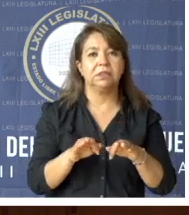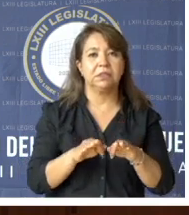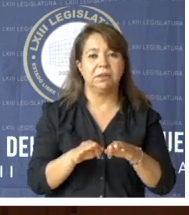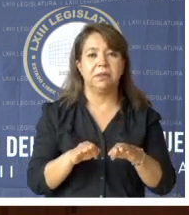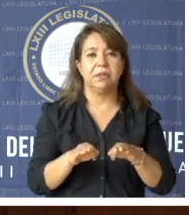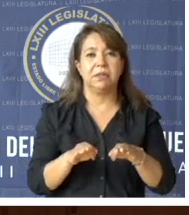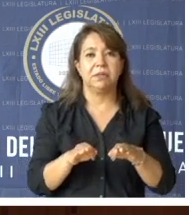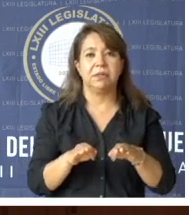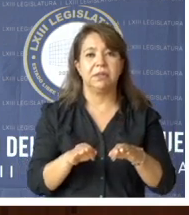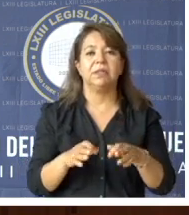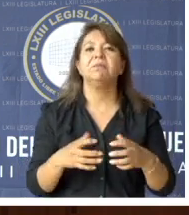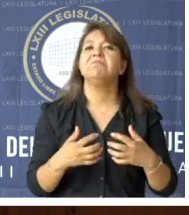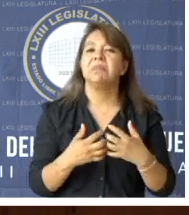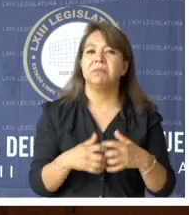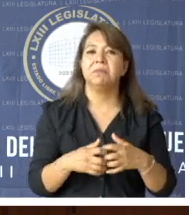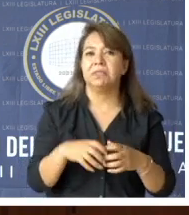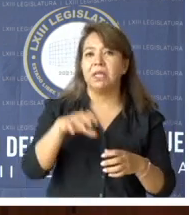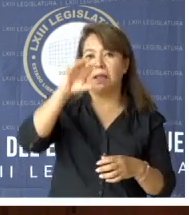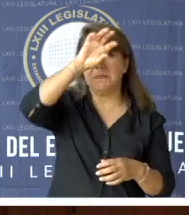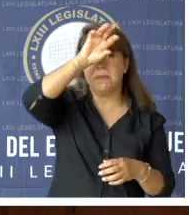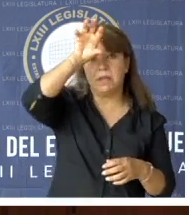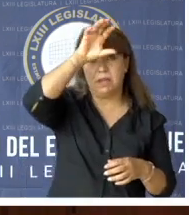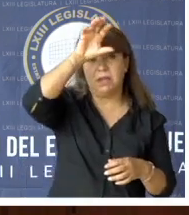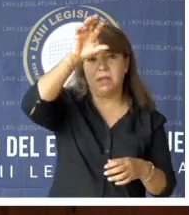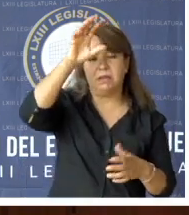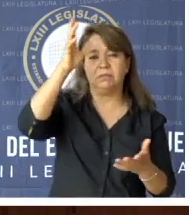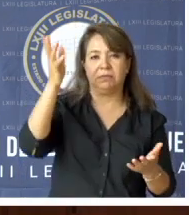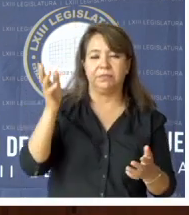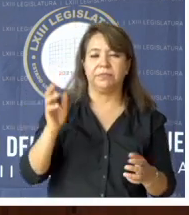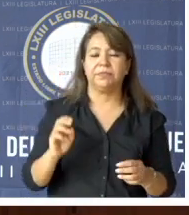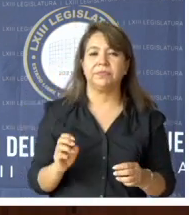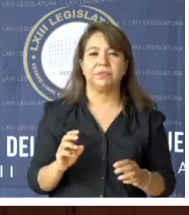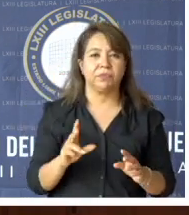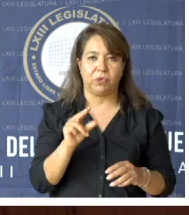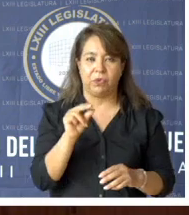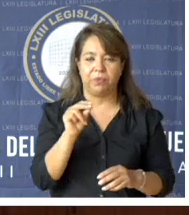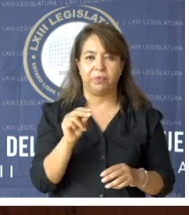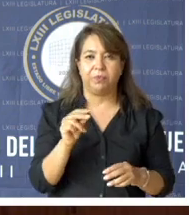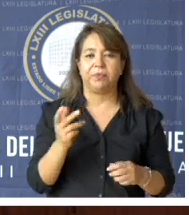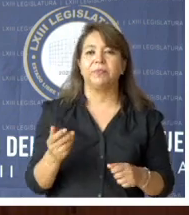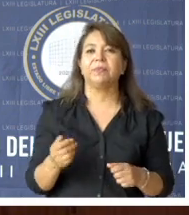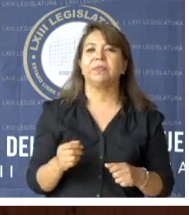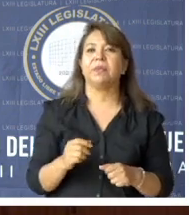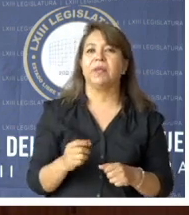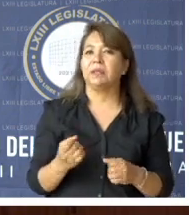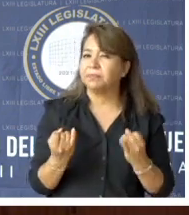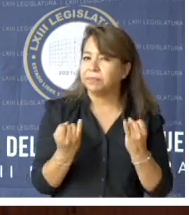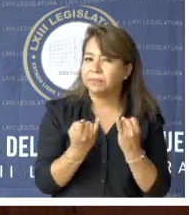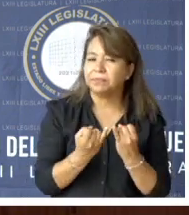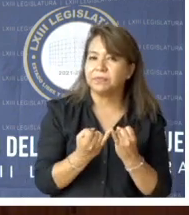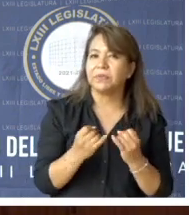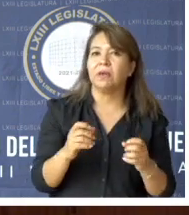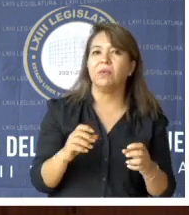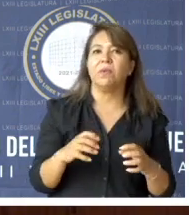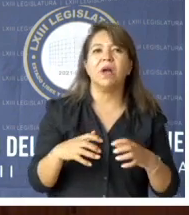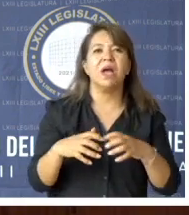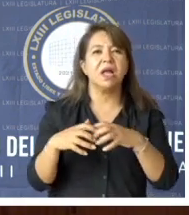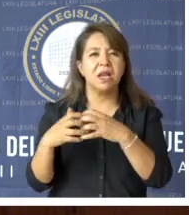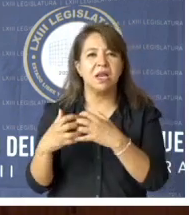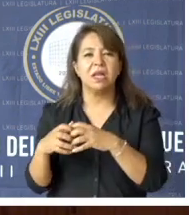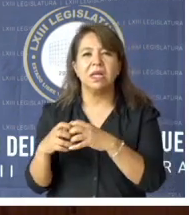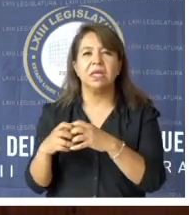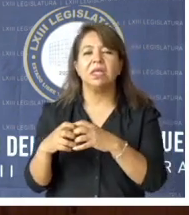Esto no solo va para las empresas mineras y quiero hacer mucho énfasis en ello. También se incluyen a las empresas del sector